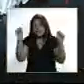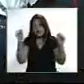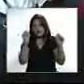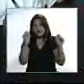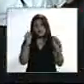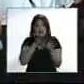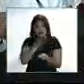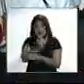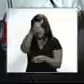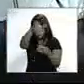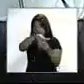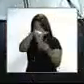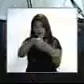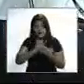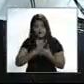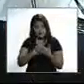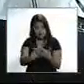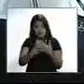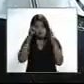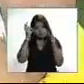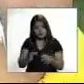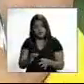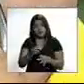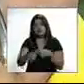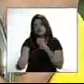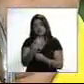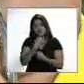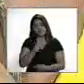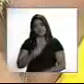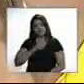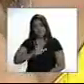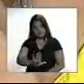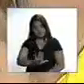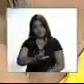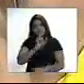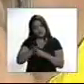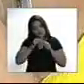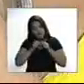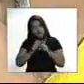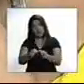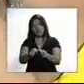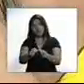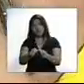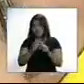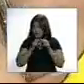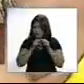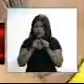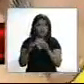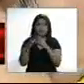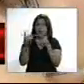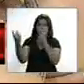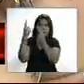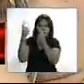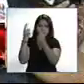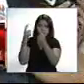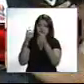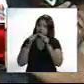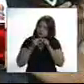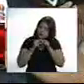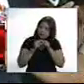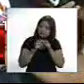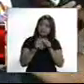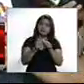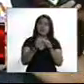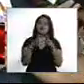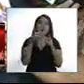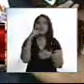manifestar nuestra voluntad y a cumplir lo que nos mandó. A hacer que continúe vigente su legado y vigente